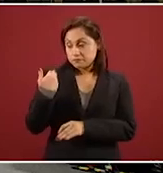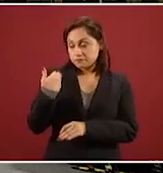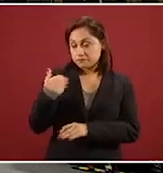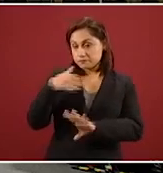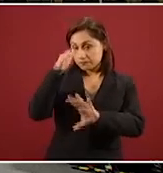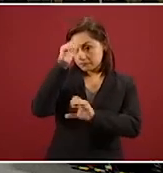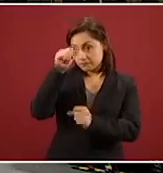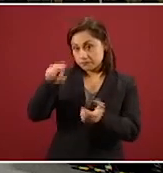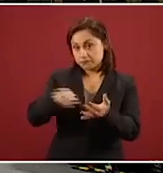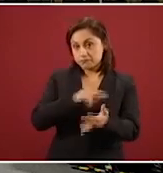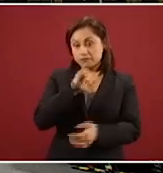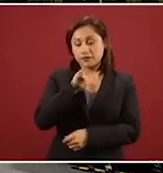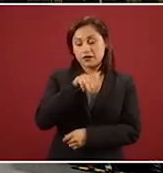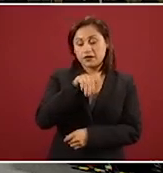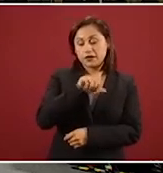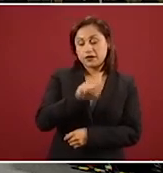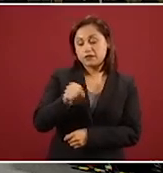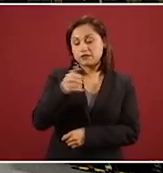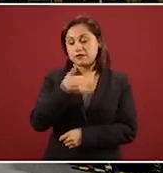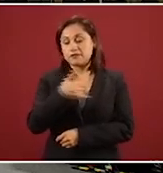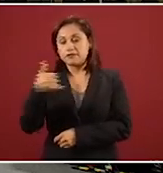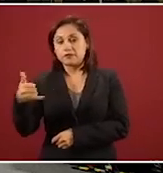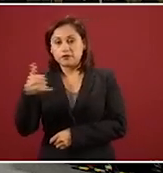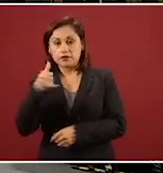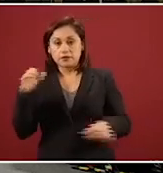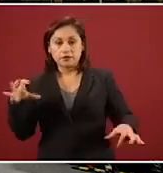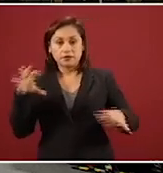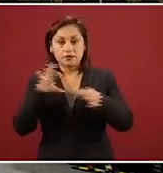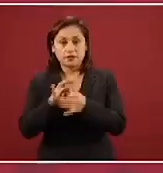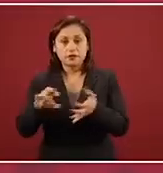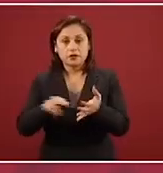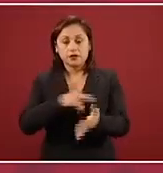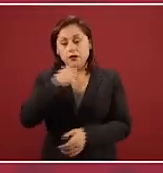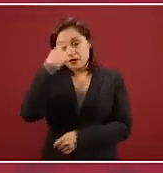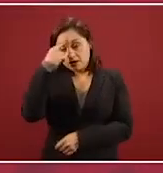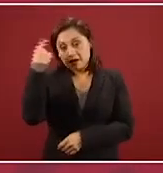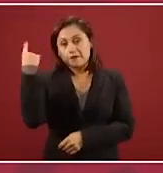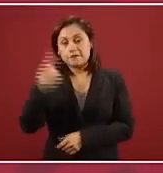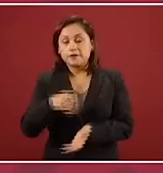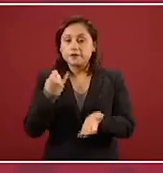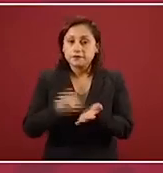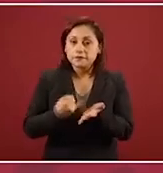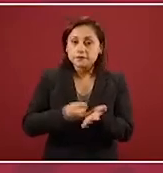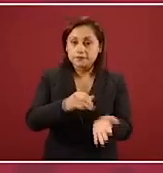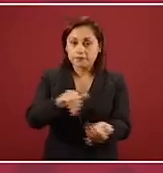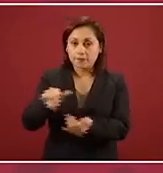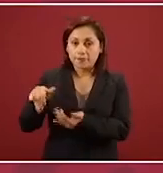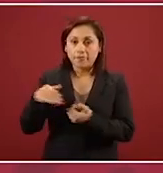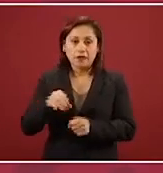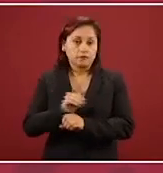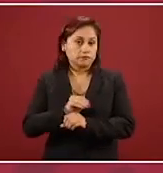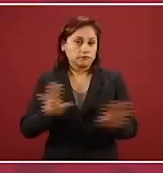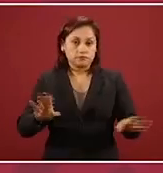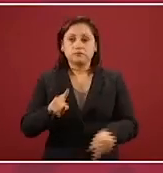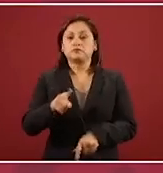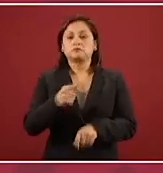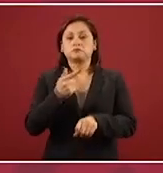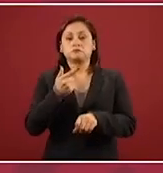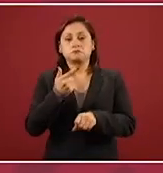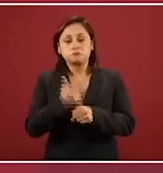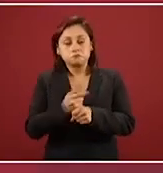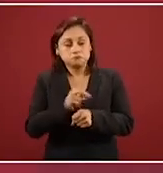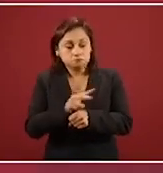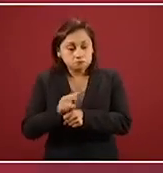colaboración el IMSS y el Infonavit para el área de recaudación fiscal. Estaremos coordinando, por supuesto, todas las auditorías fiscales entre las